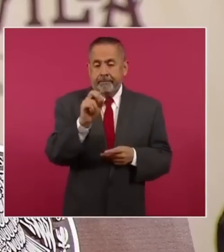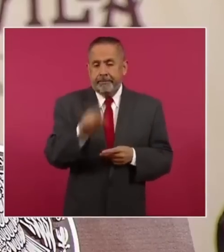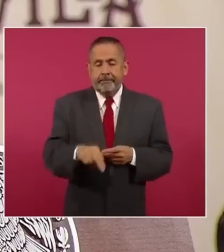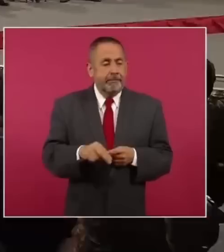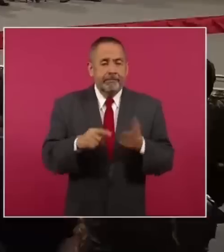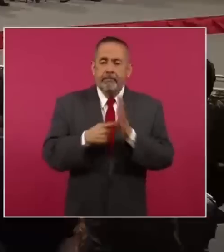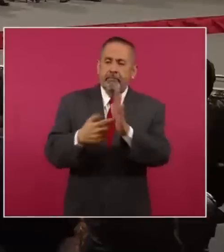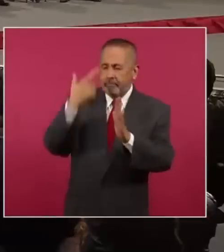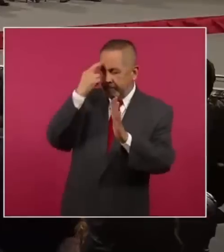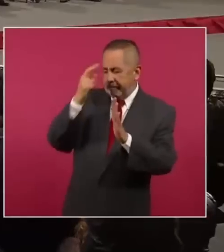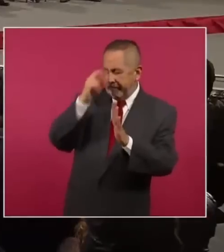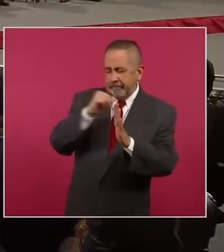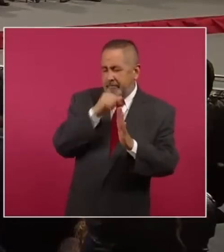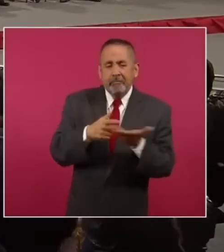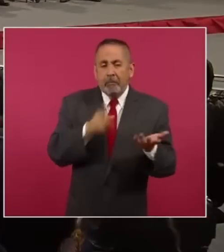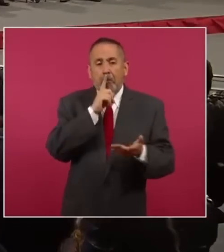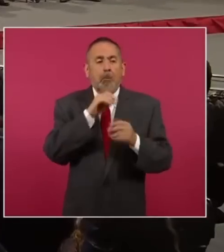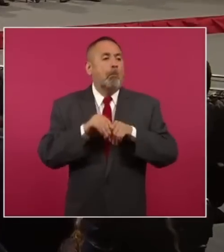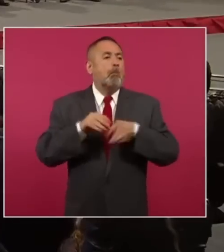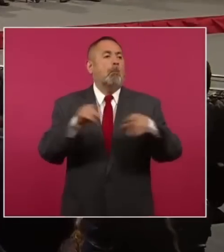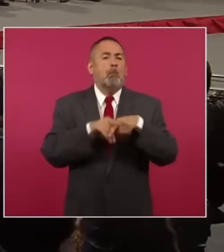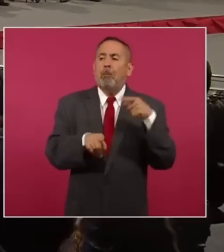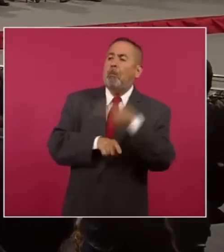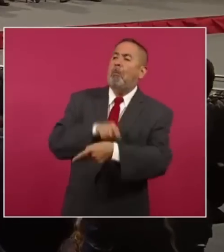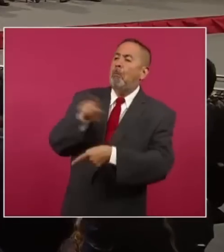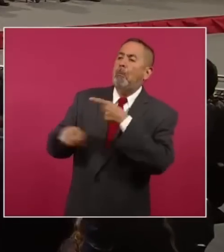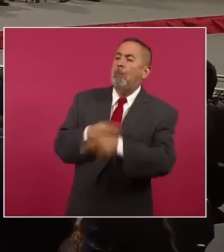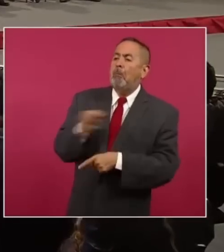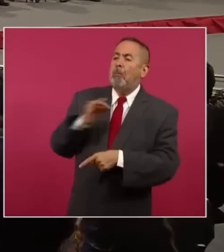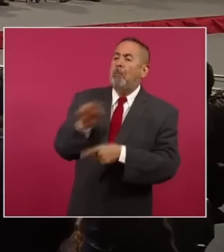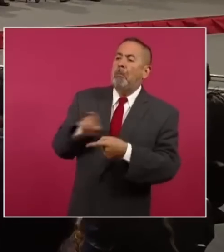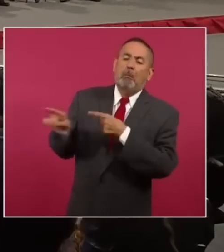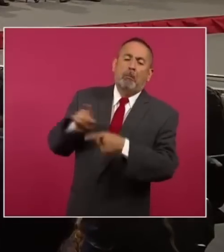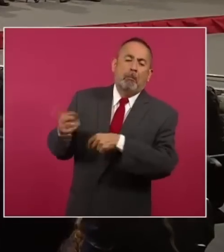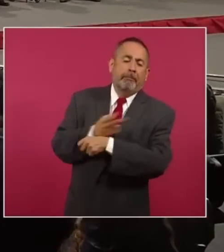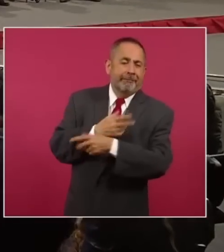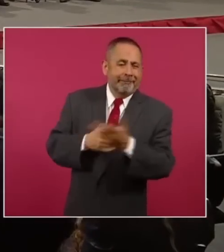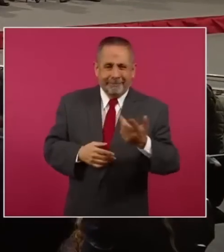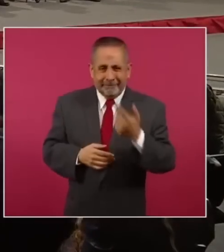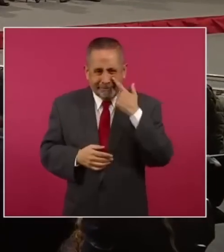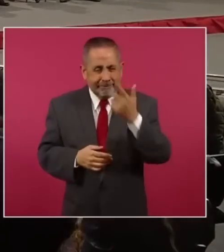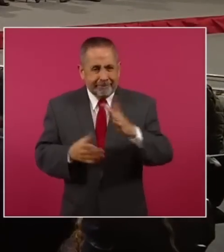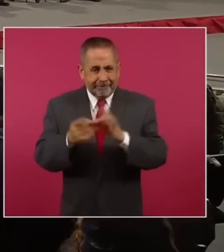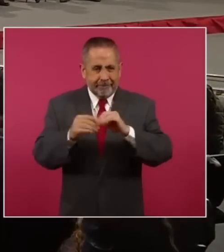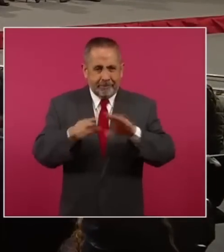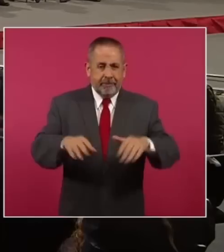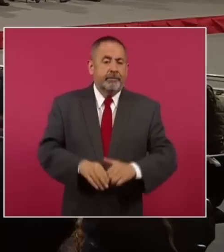no presentó argumentos. ¿Para qué? Solo lanzó insultos y descalificaciones al presidente. Escuchen lo que